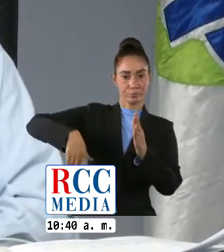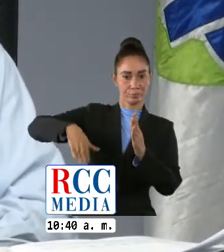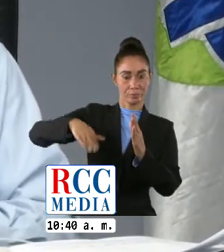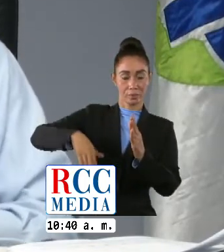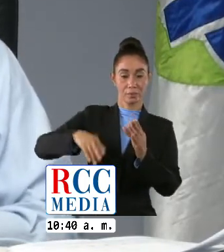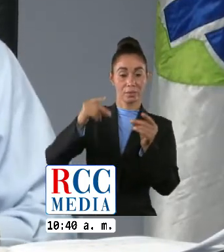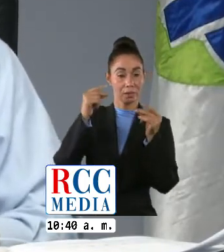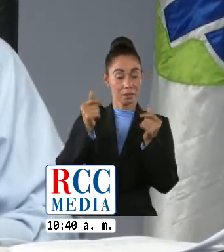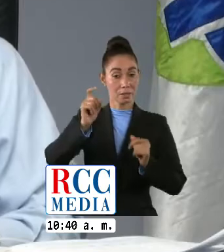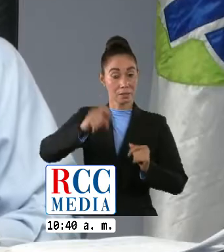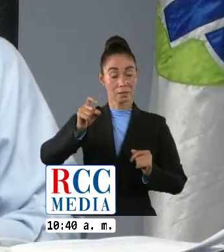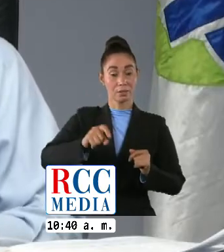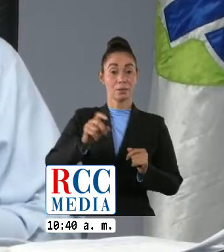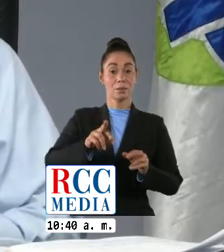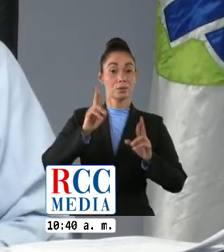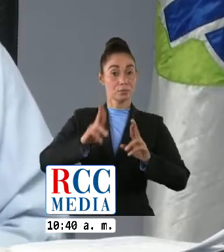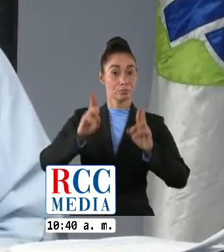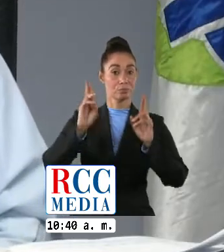inmediata.